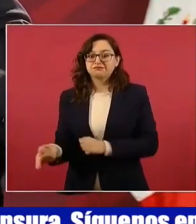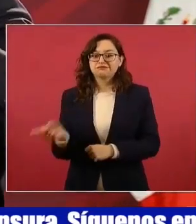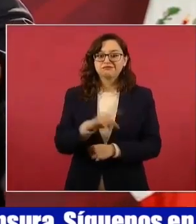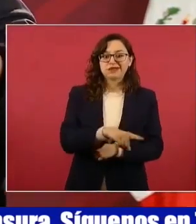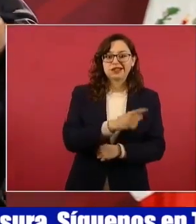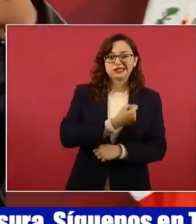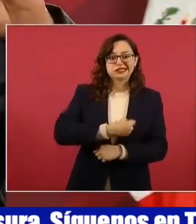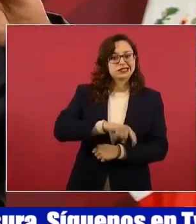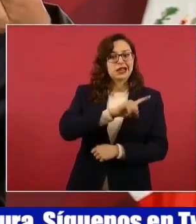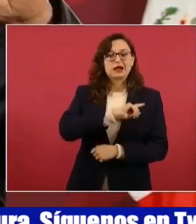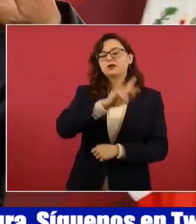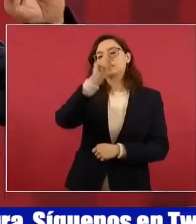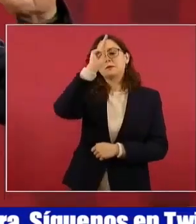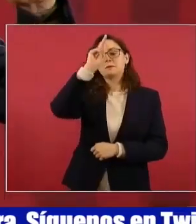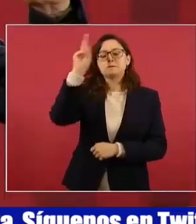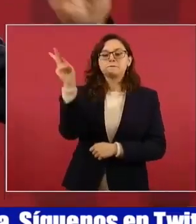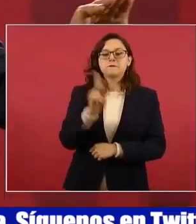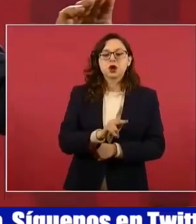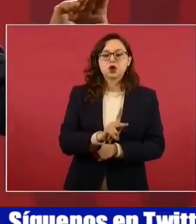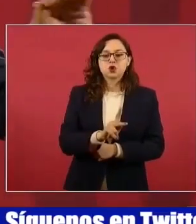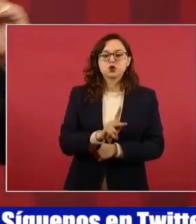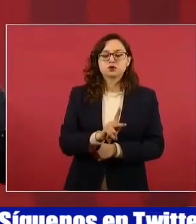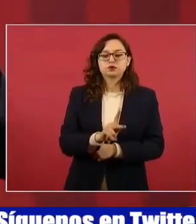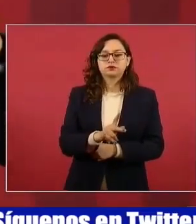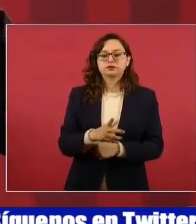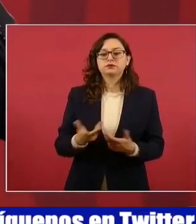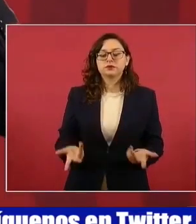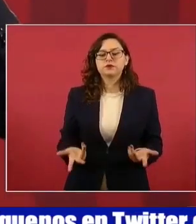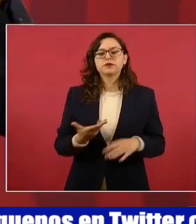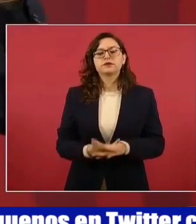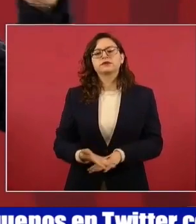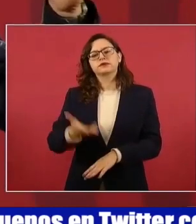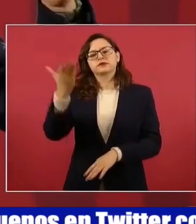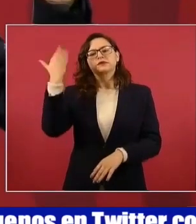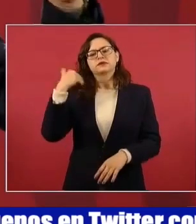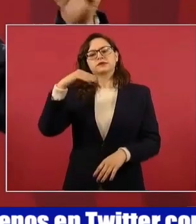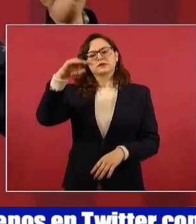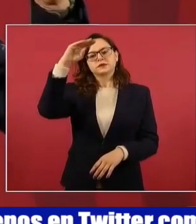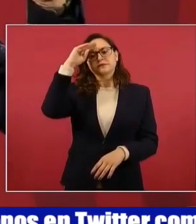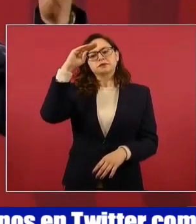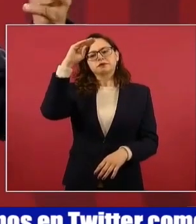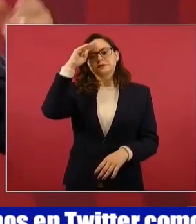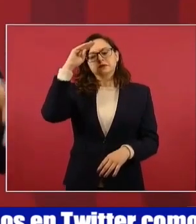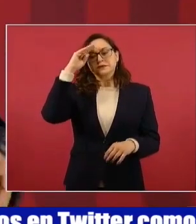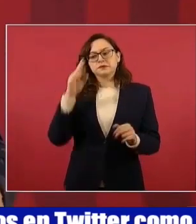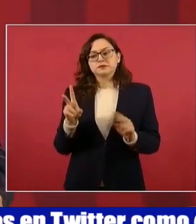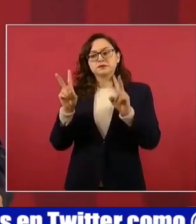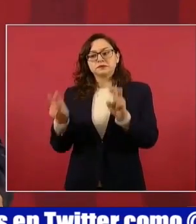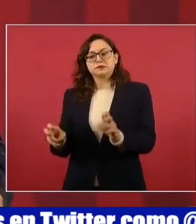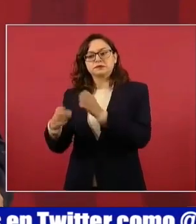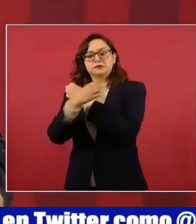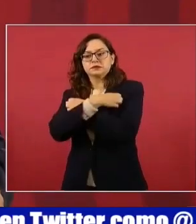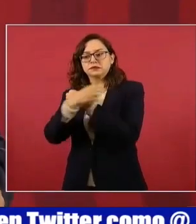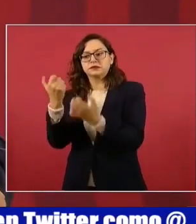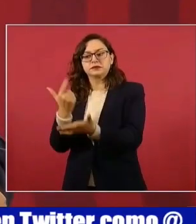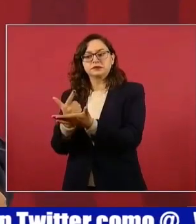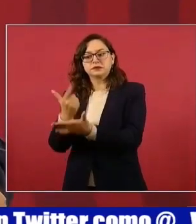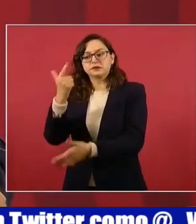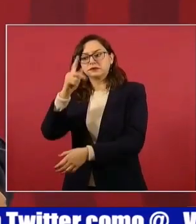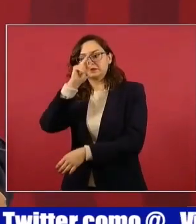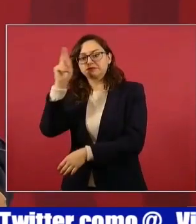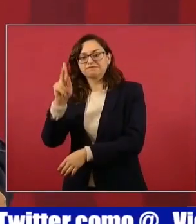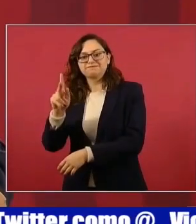quedan 2 años de gobierno del presidente López Obrador y evidentemente pues van a empezar a buscar